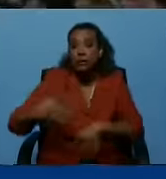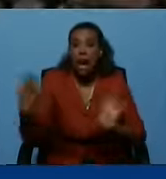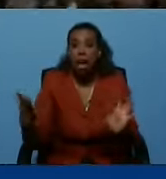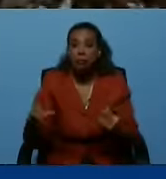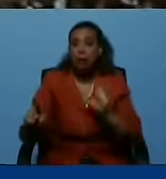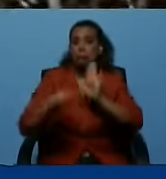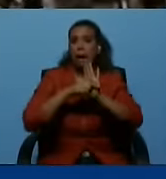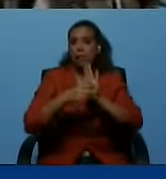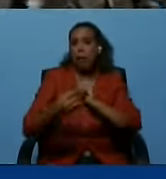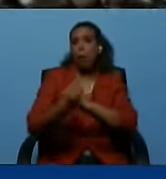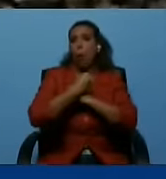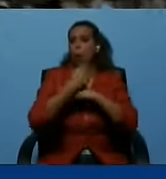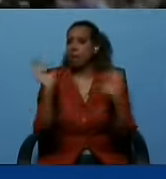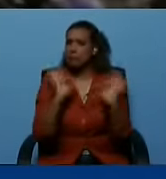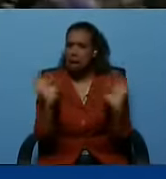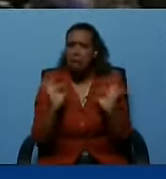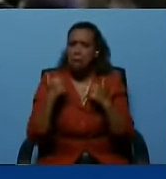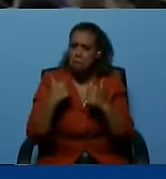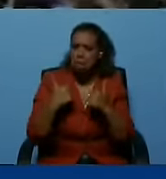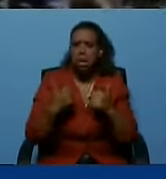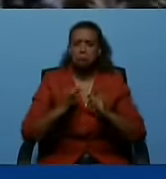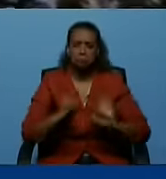negativos.